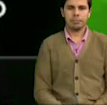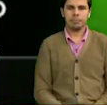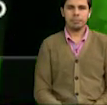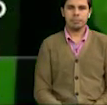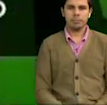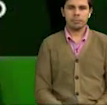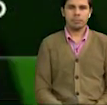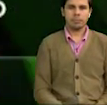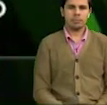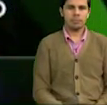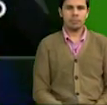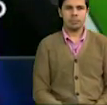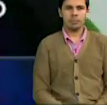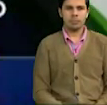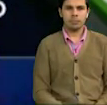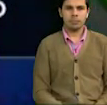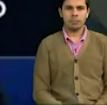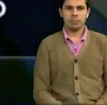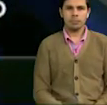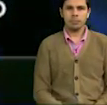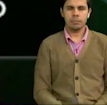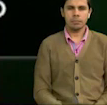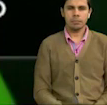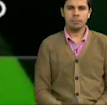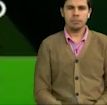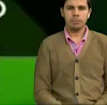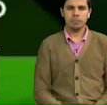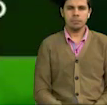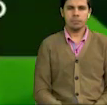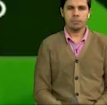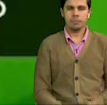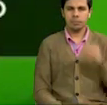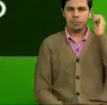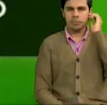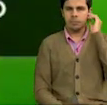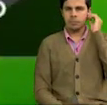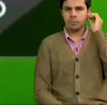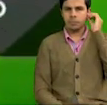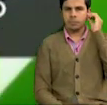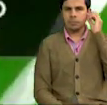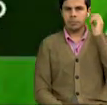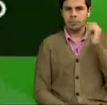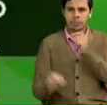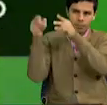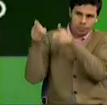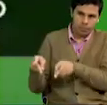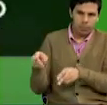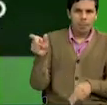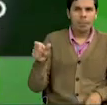Posiblemente estuviera en cuanto algunos integrantes del EPN.